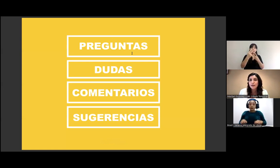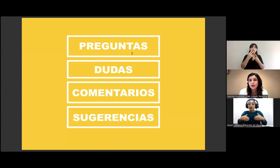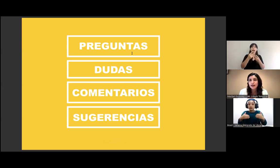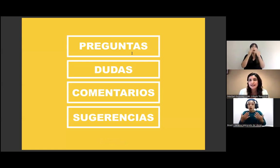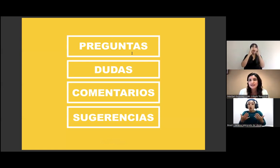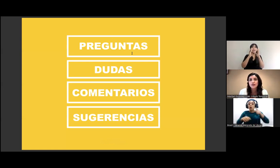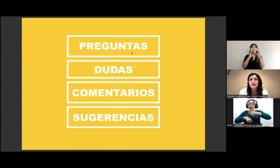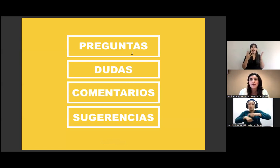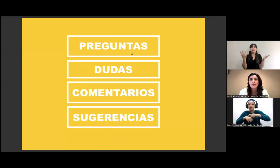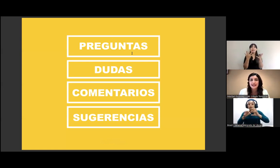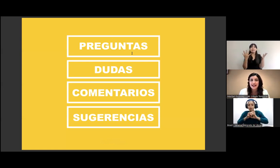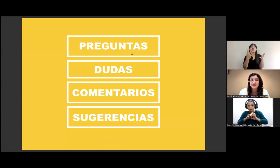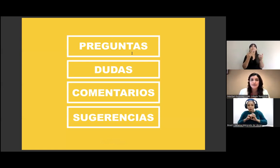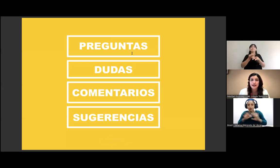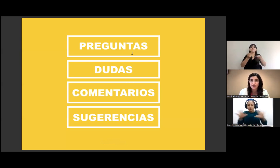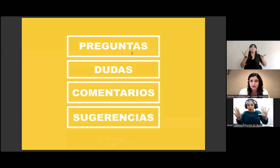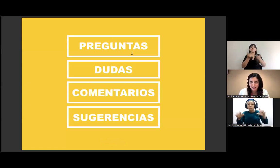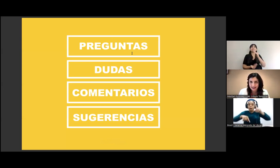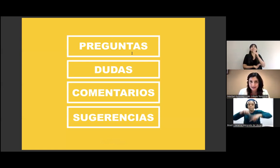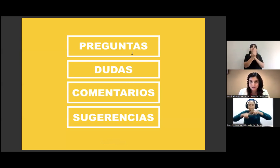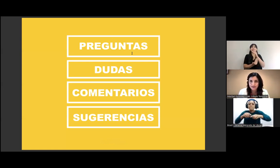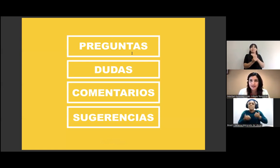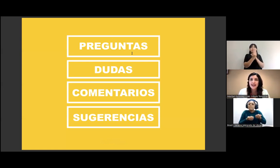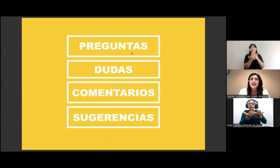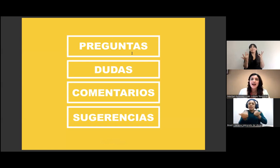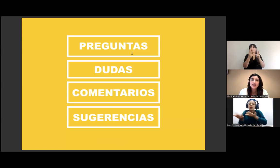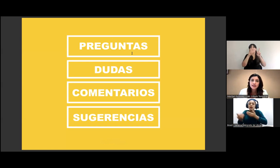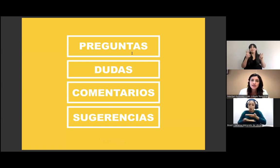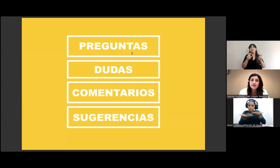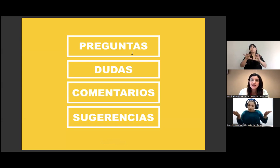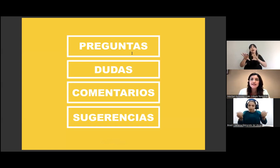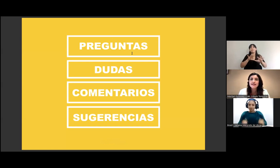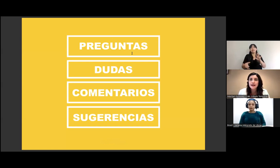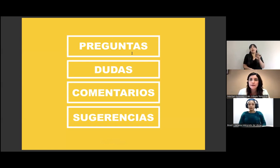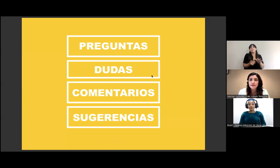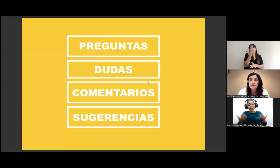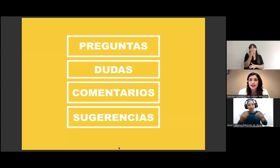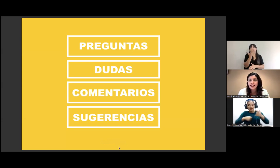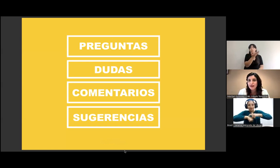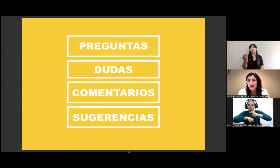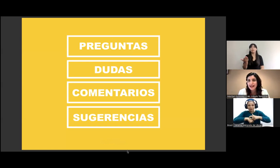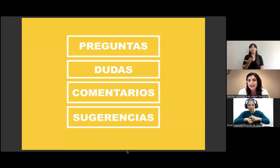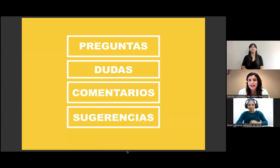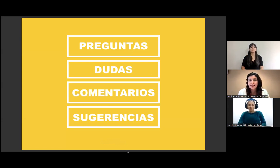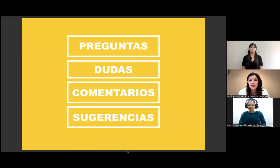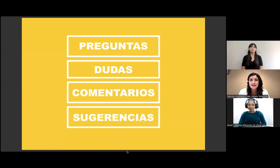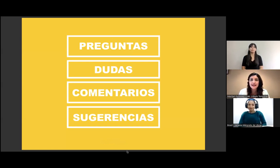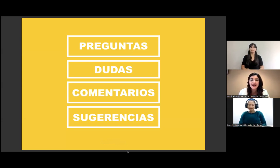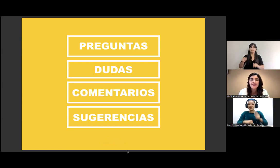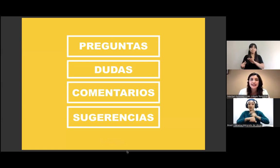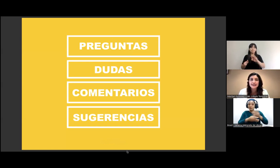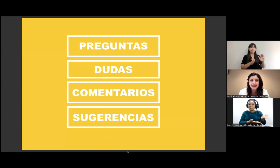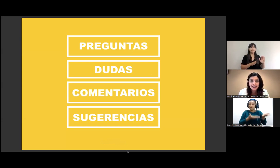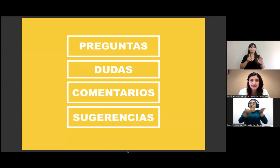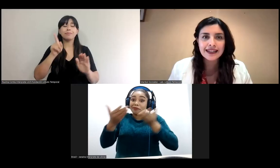liberando de a poco estos nuevos materiales para ustedes. Ahora entonces le voy a dar el pase